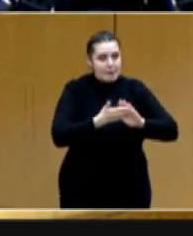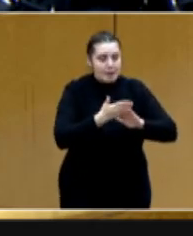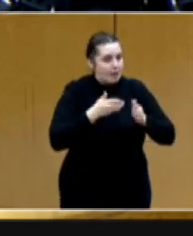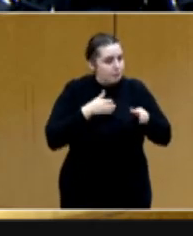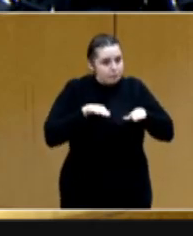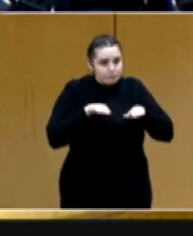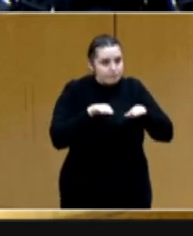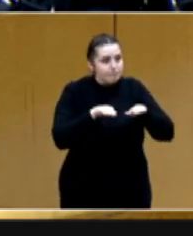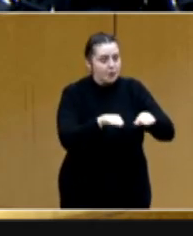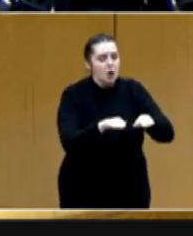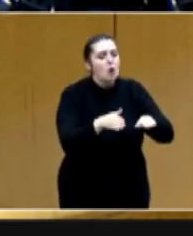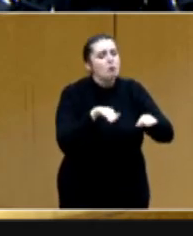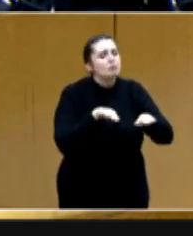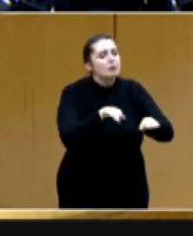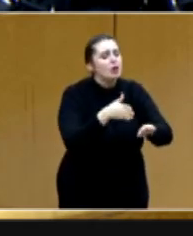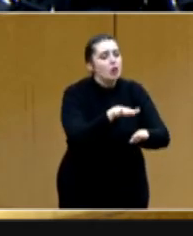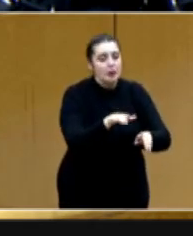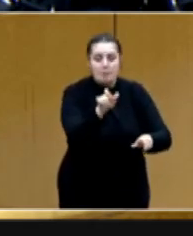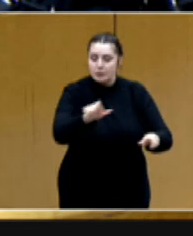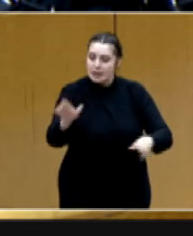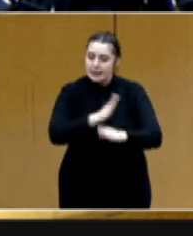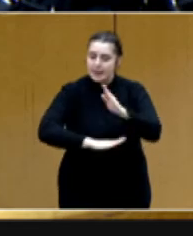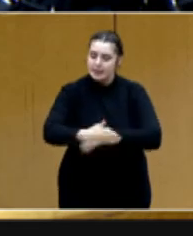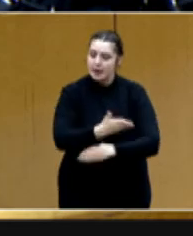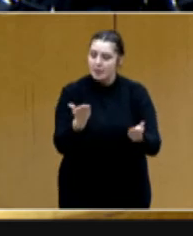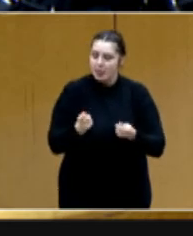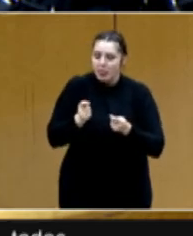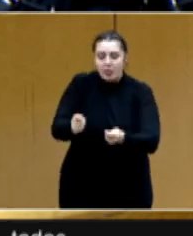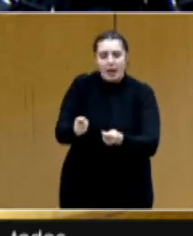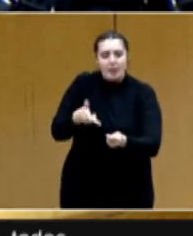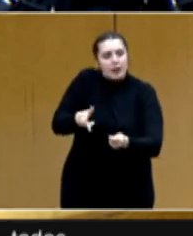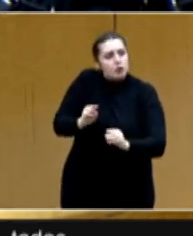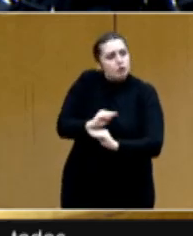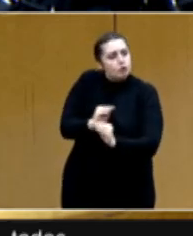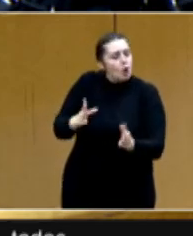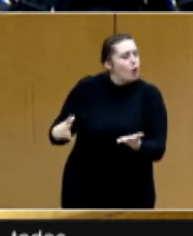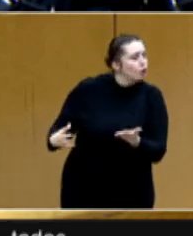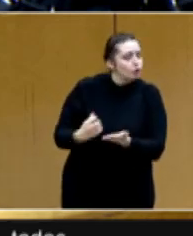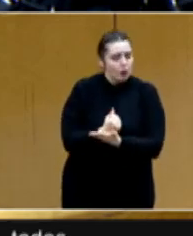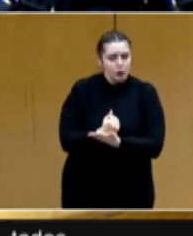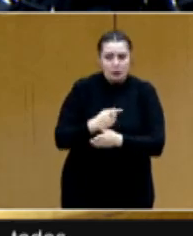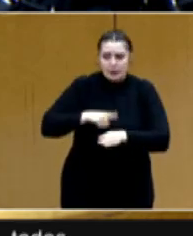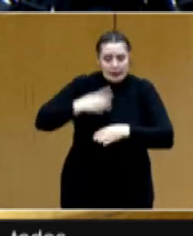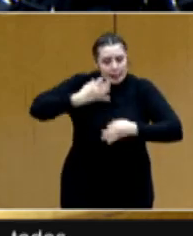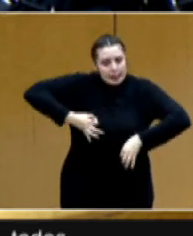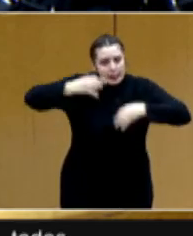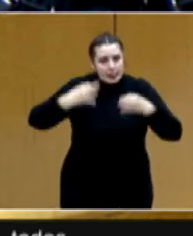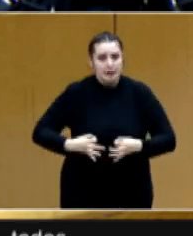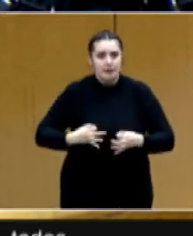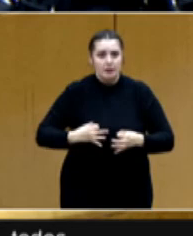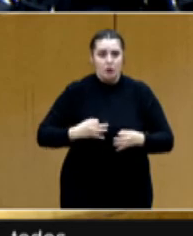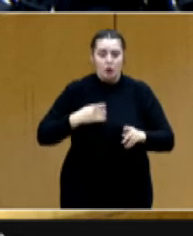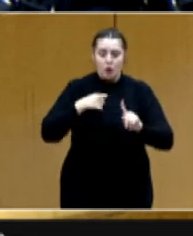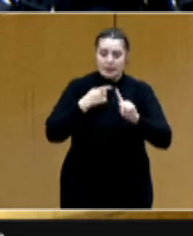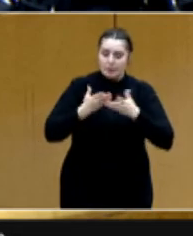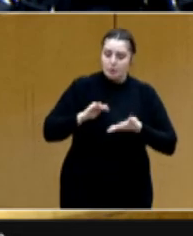abastecer a las personas con discapacidad de todos sus derechos en tiempo real la de facilitar y proveer el